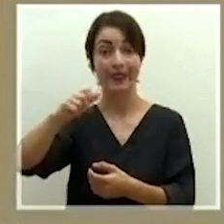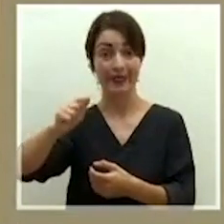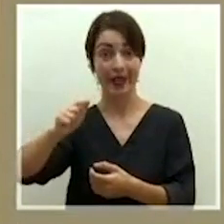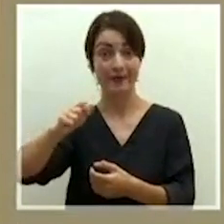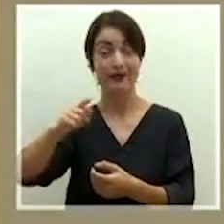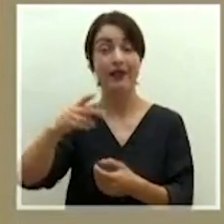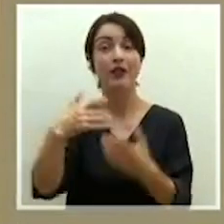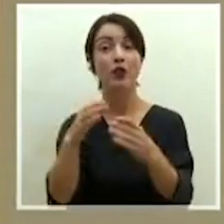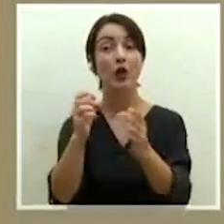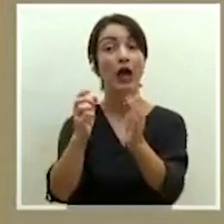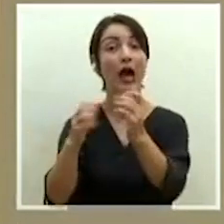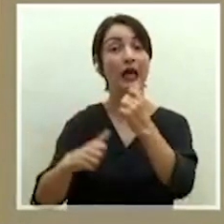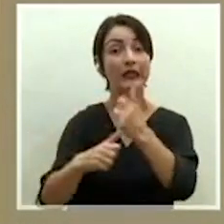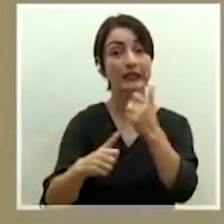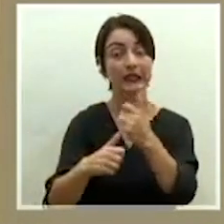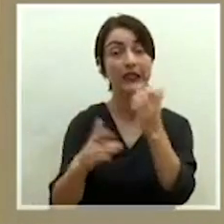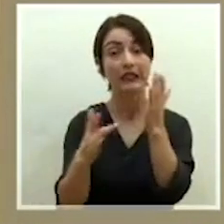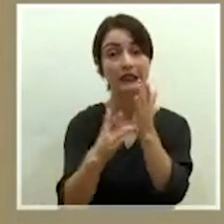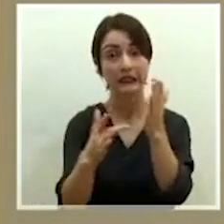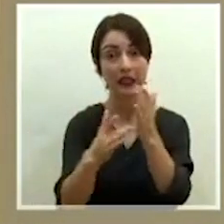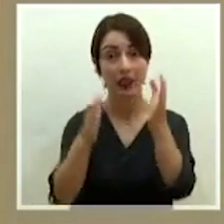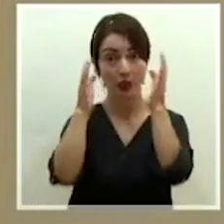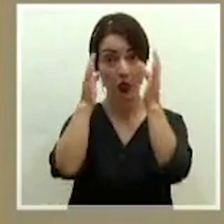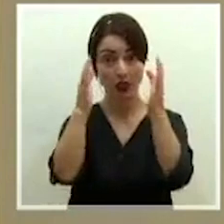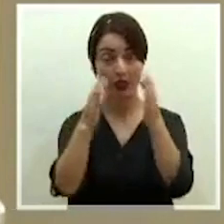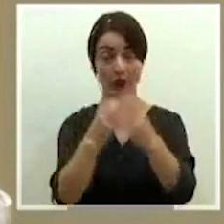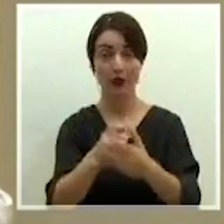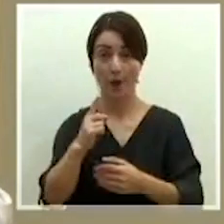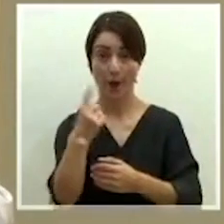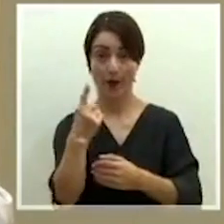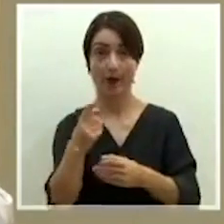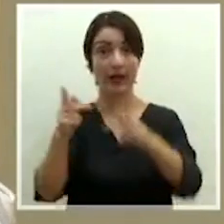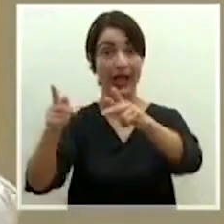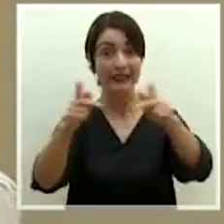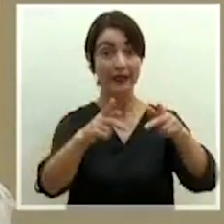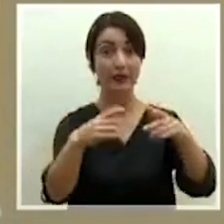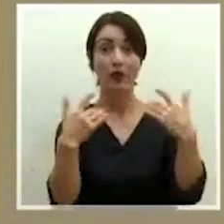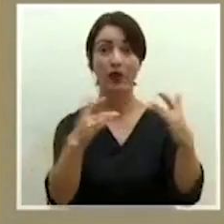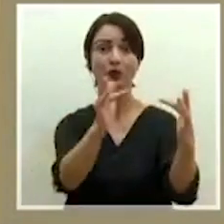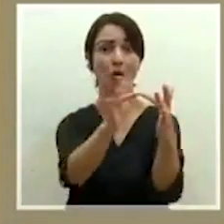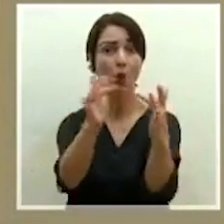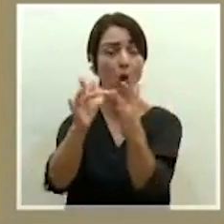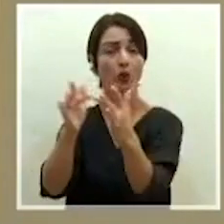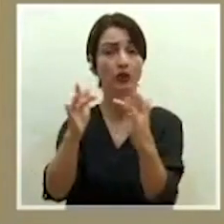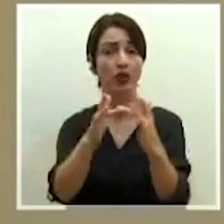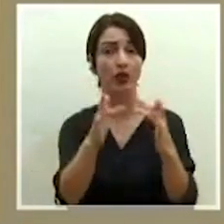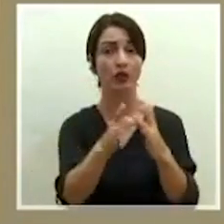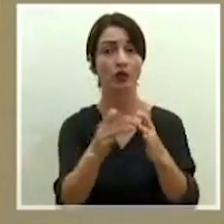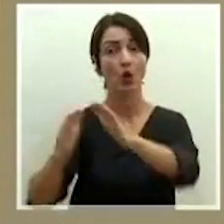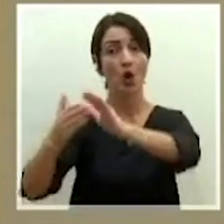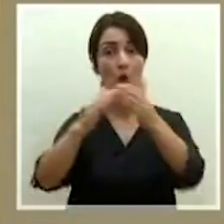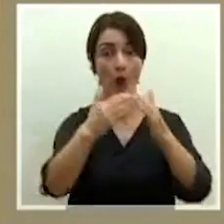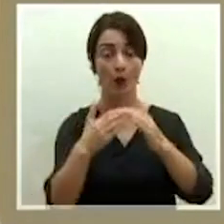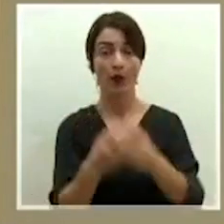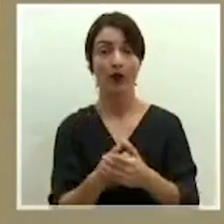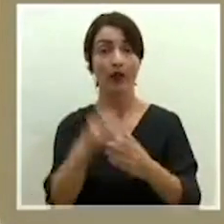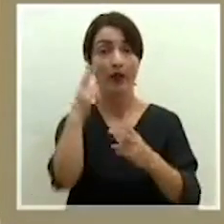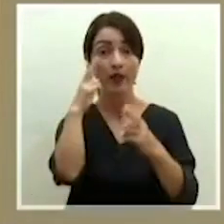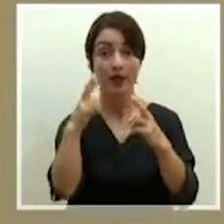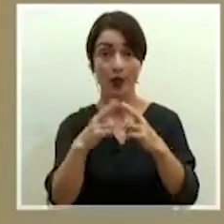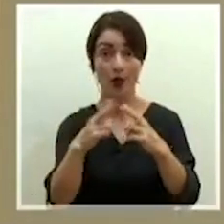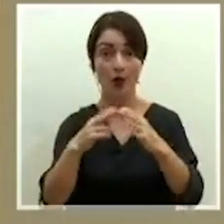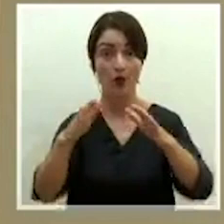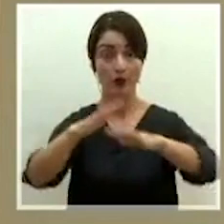de atención primaria. Esas personas tienen un gran contacto con la comunidad y conocen a